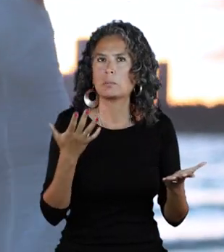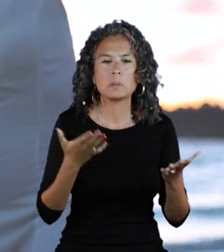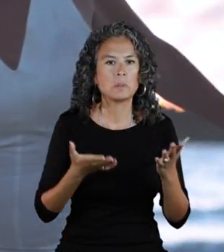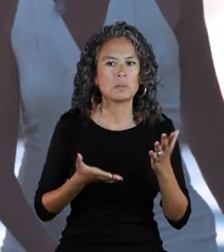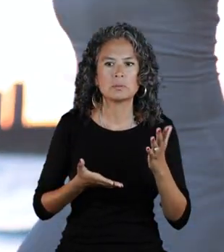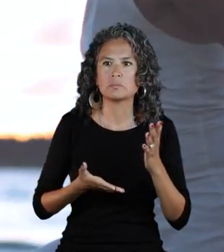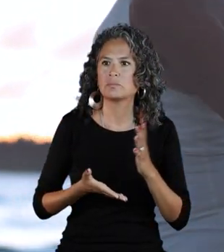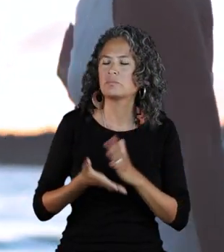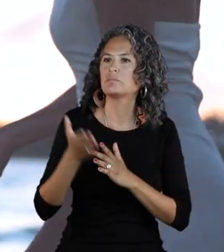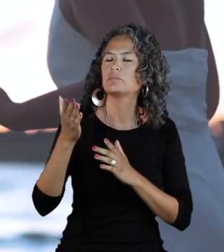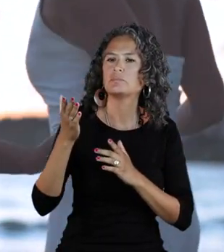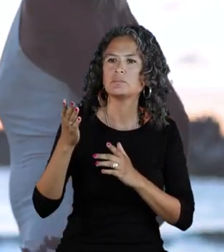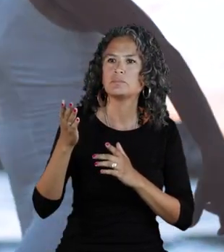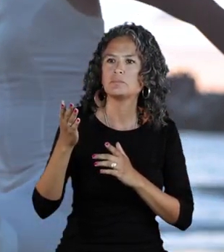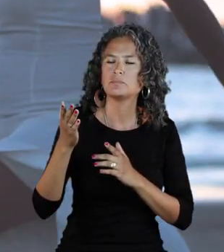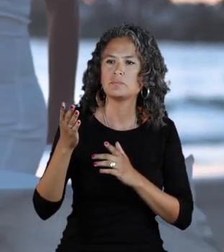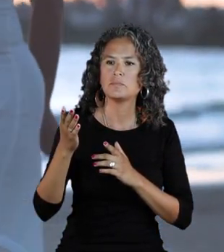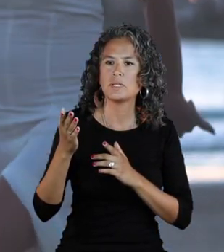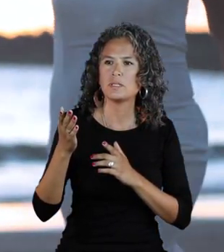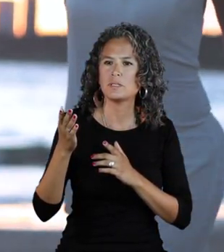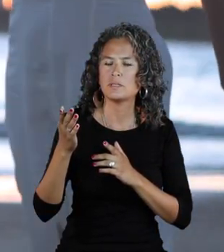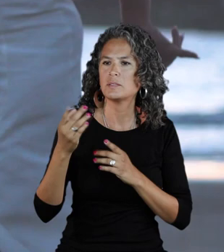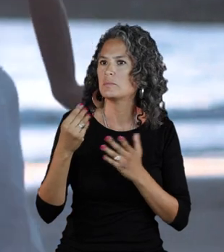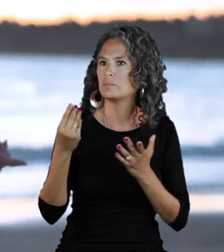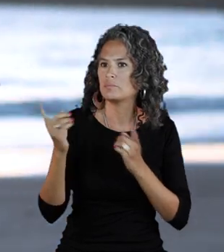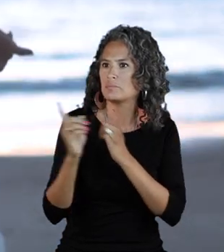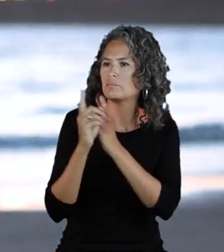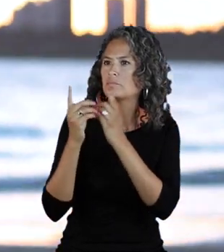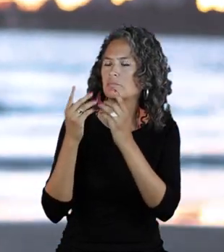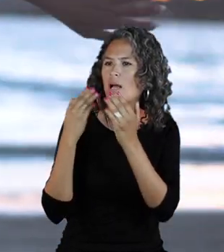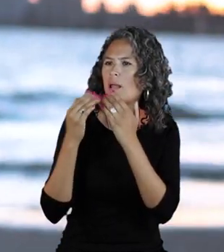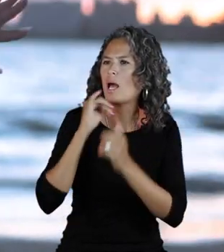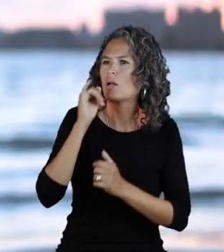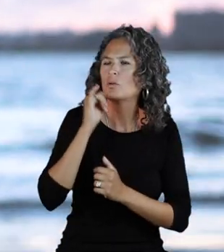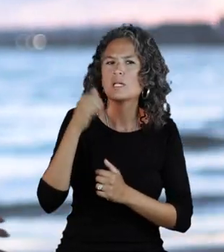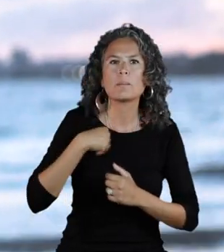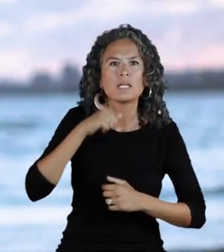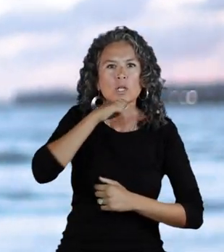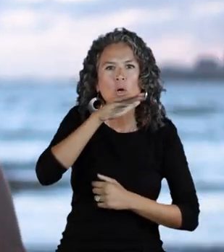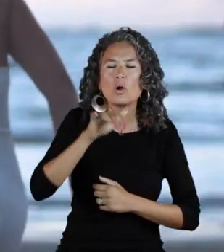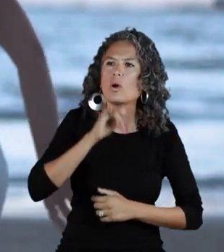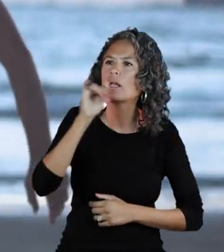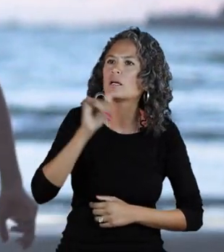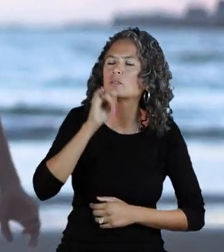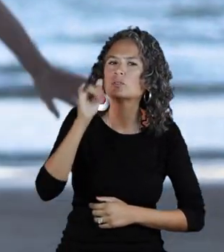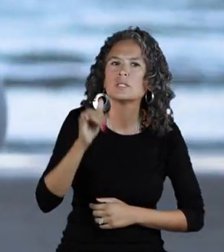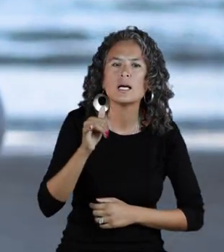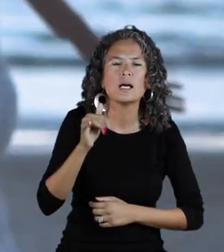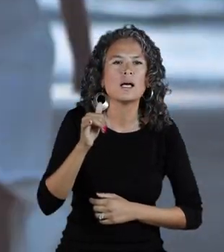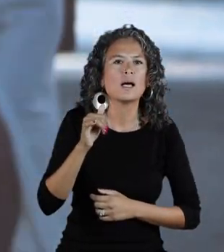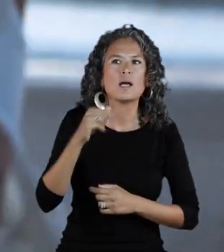ir y escuchar, bueno, poder hablar y contar mi historia